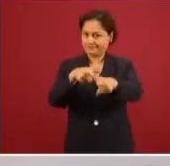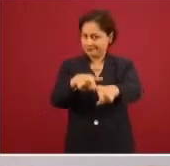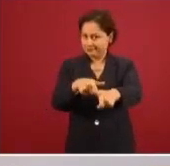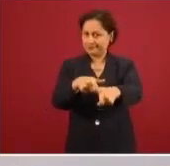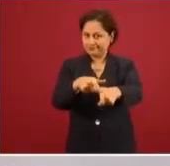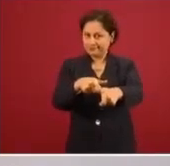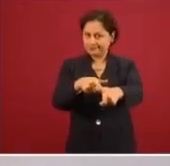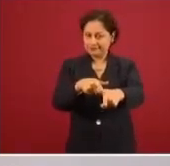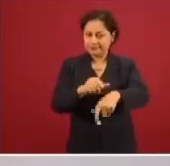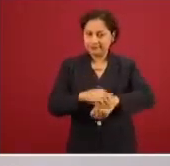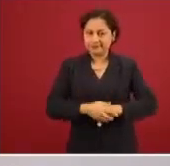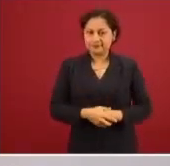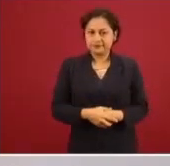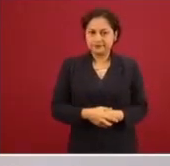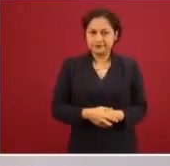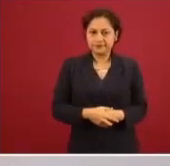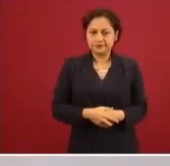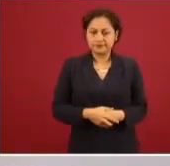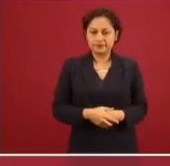para